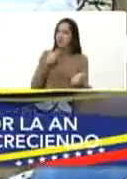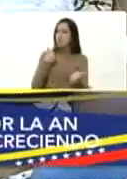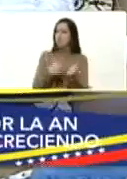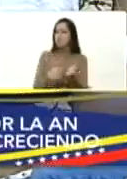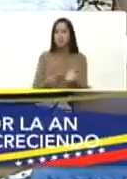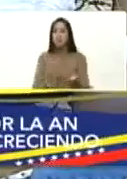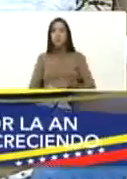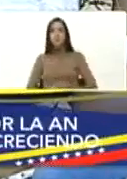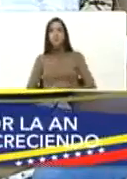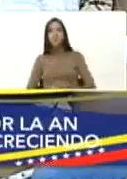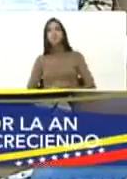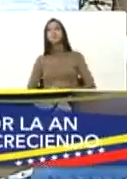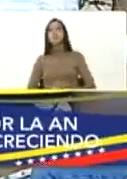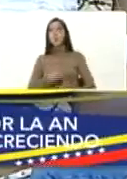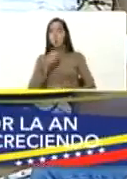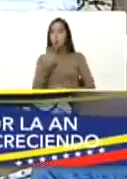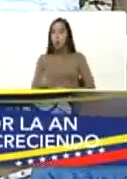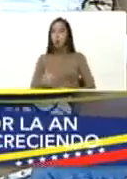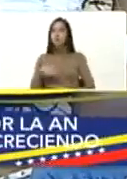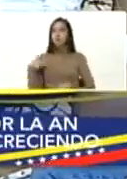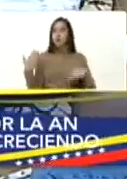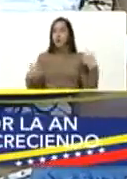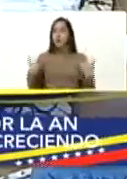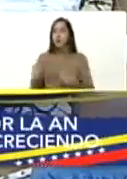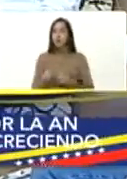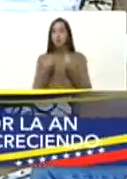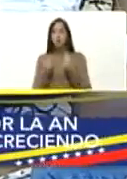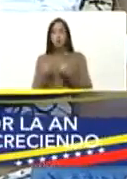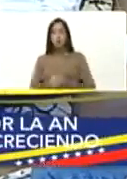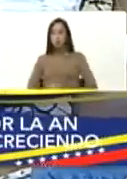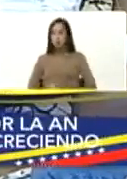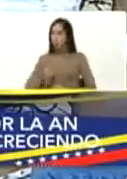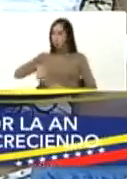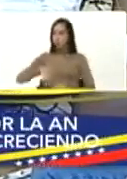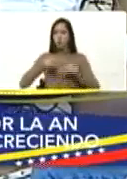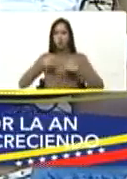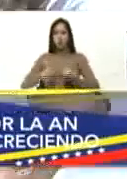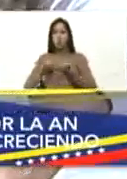Bueno, Ricardo, me alegra mucho. Johanna, a sus muchachos,